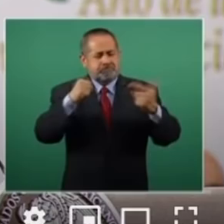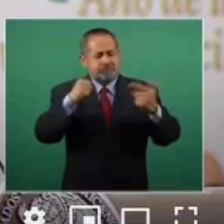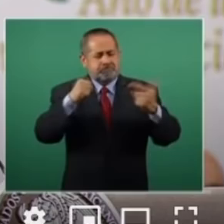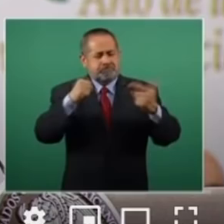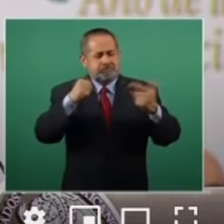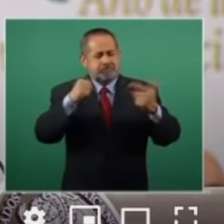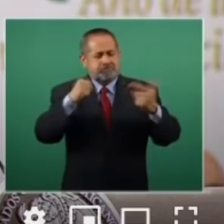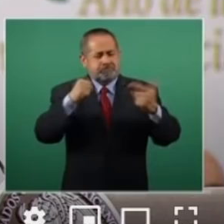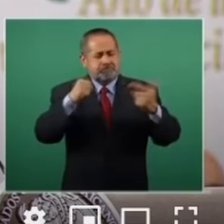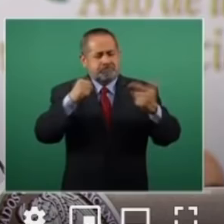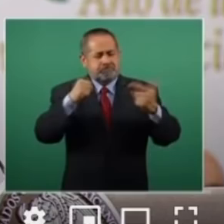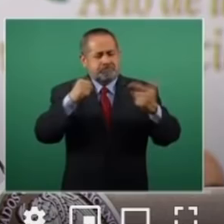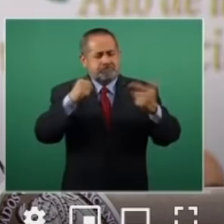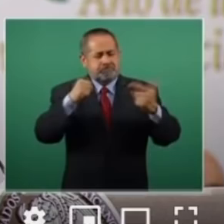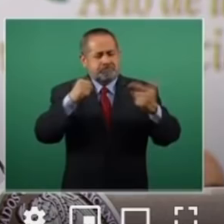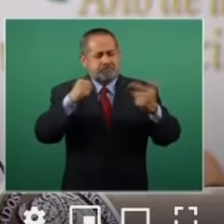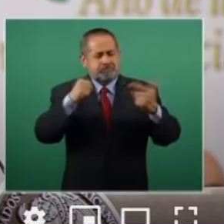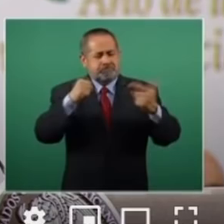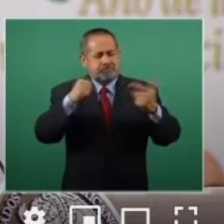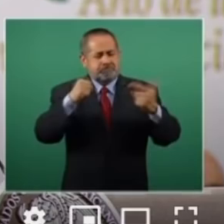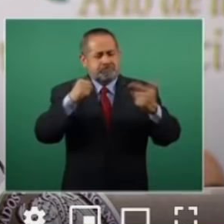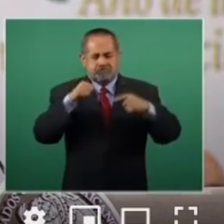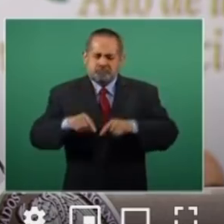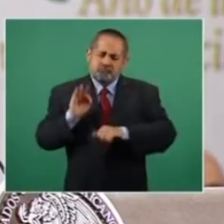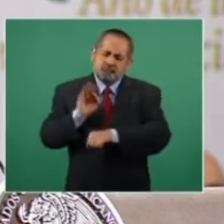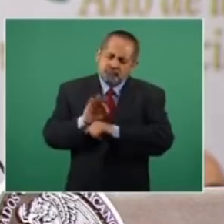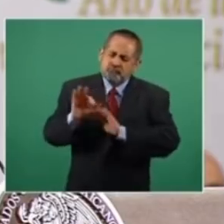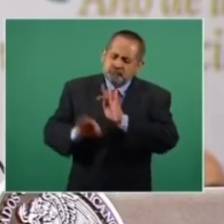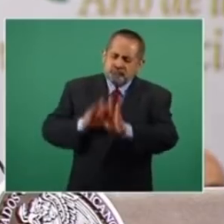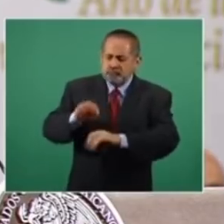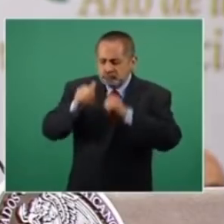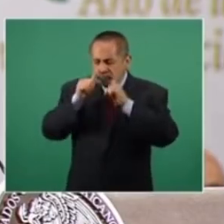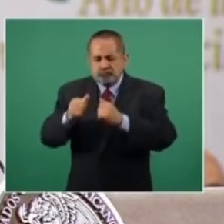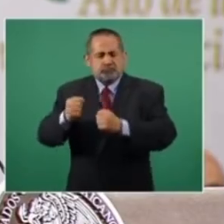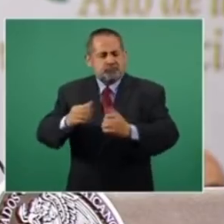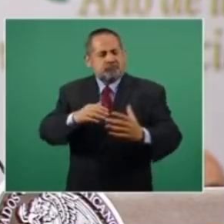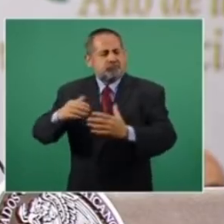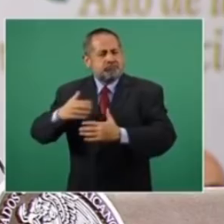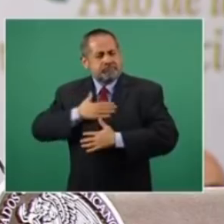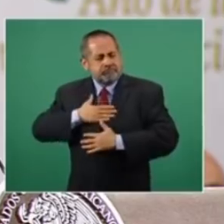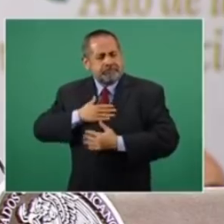está dando la vuelta al mundo. Escuchemos. Les dio seguridad.